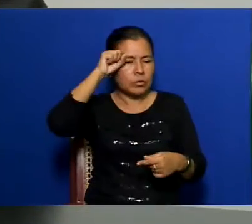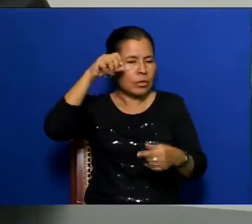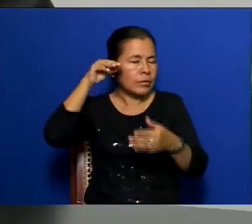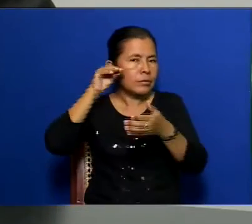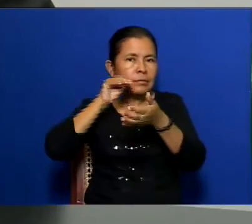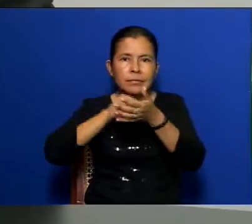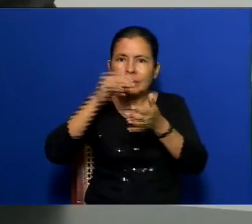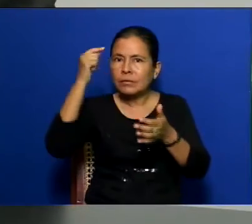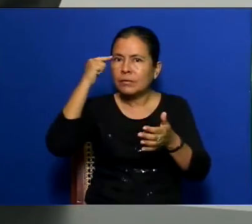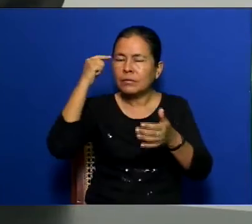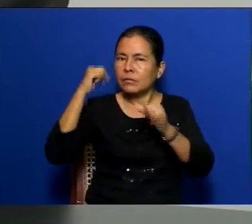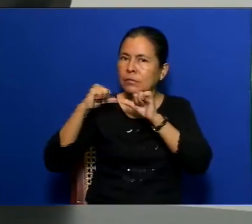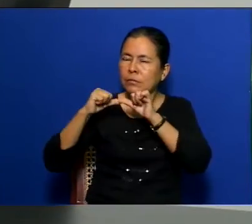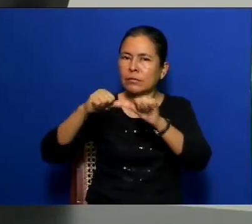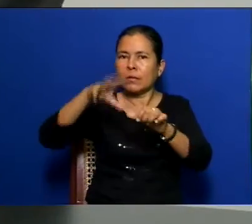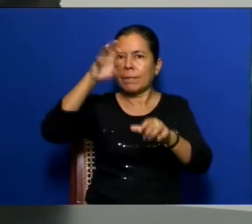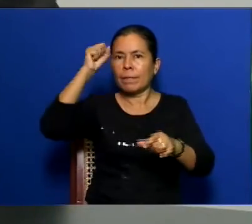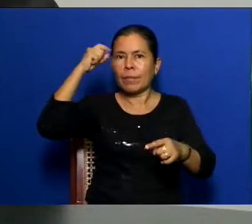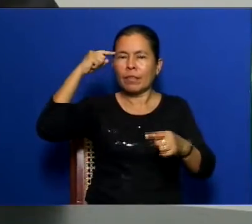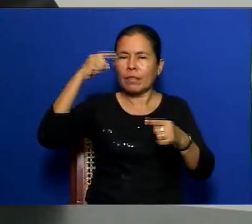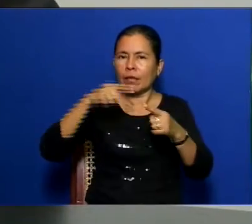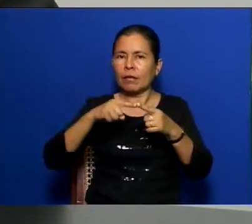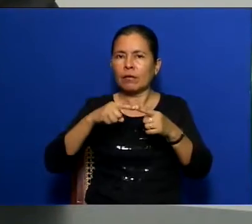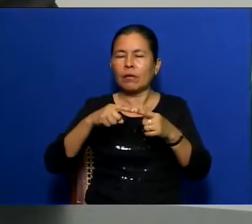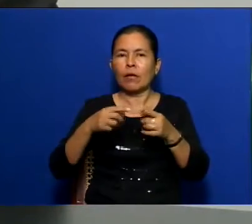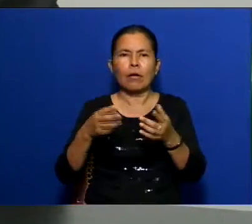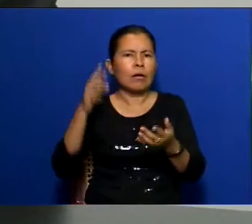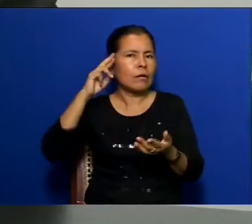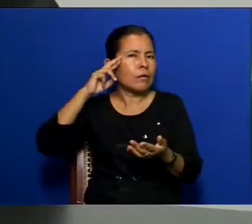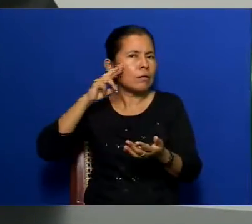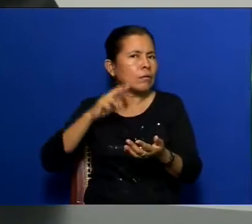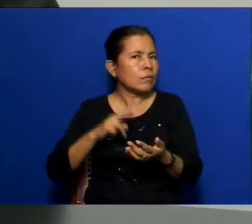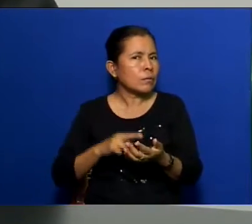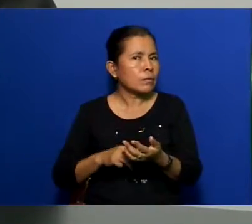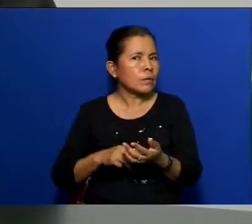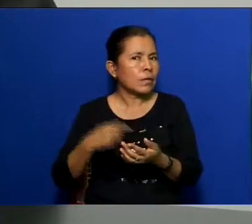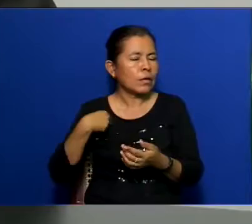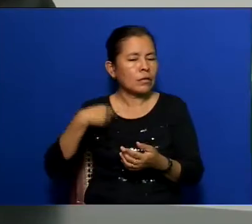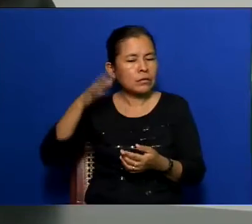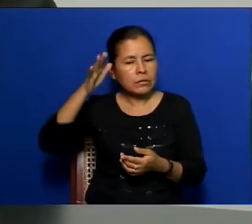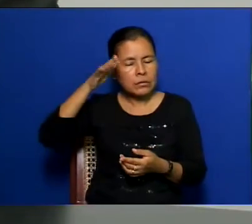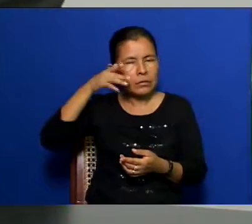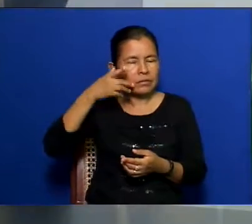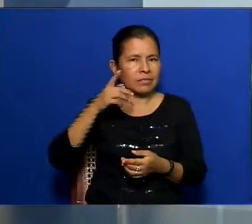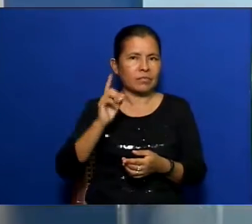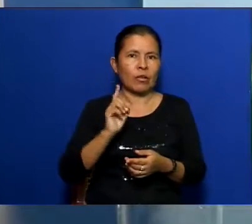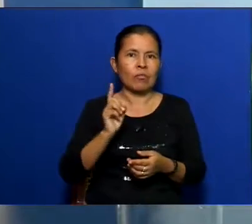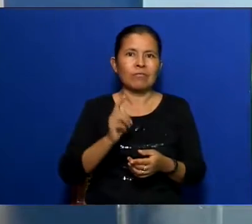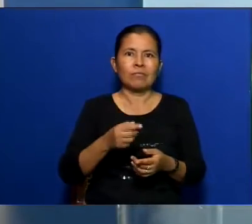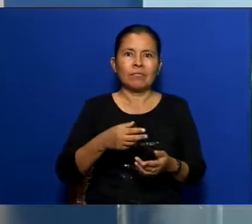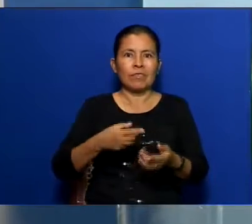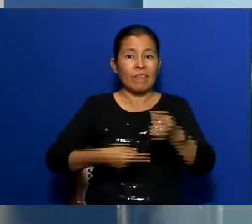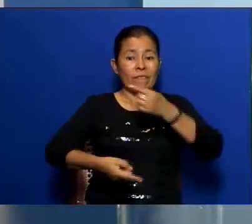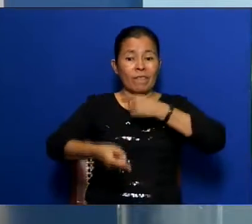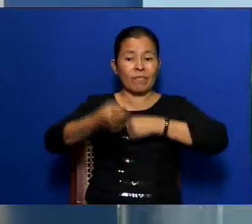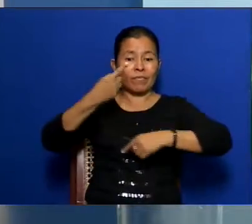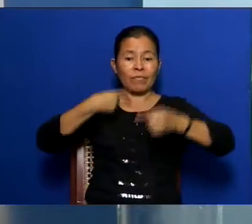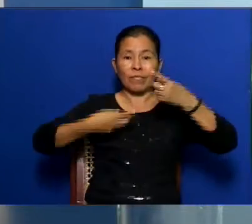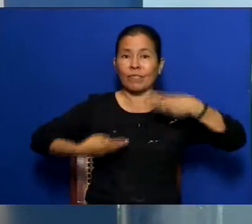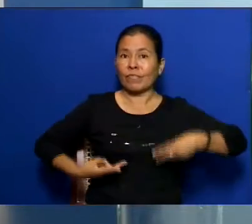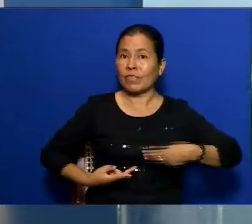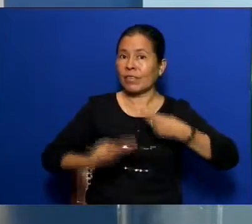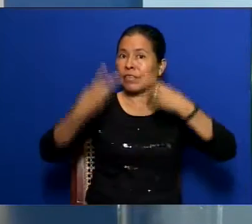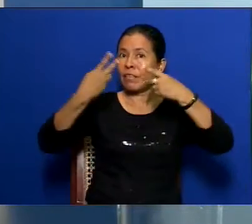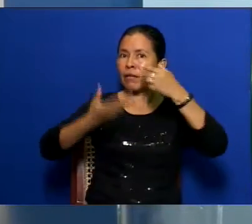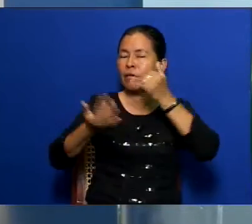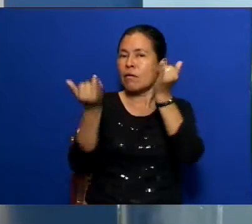Ahí está presente. Pero en este caso no es recordarlo y que ese recuerdo me cause tristeza, es volverlo a vivir como si el hecho